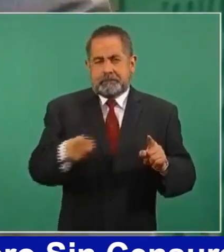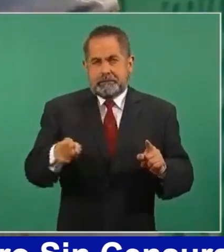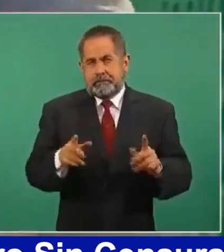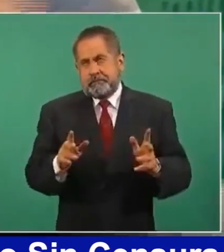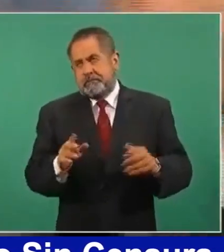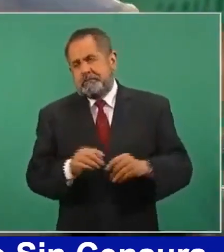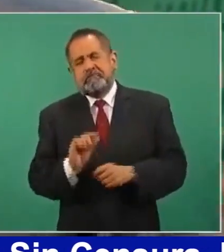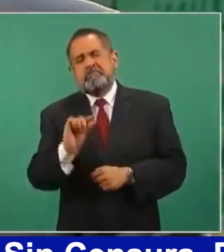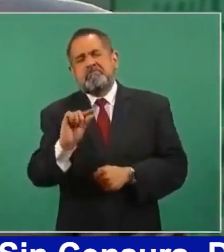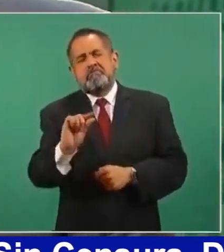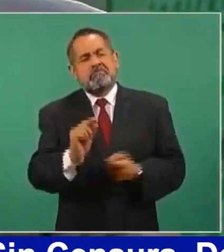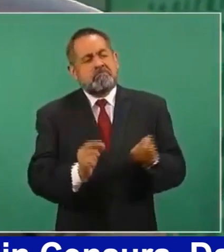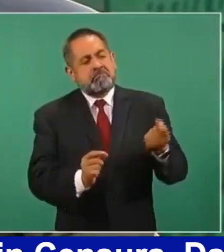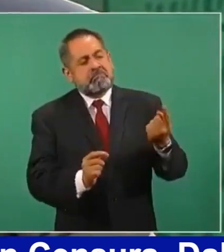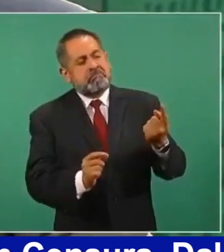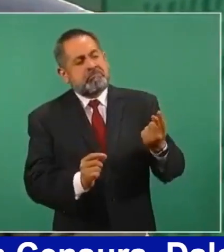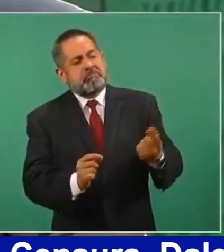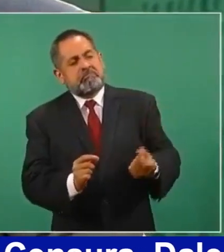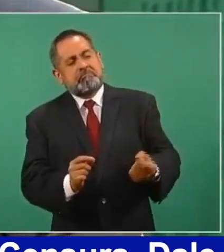muy poquitos,